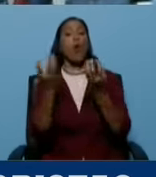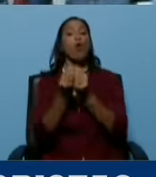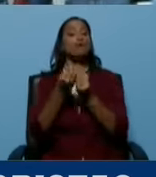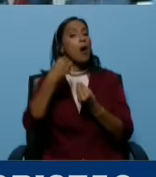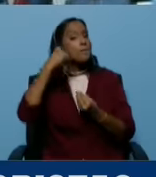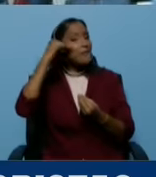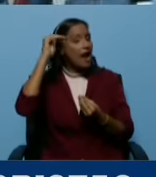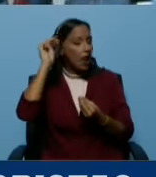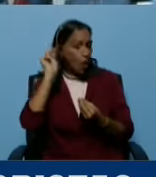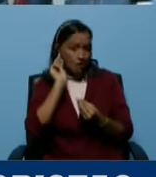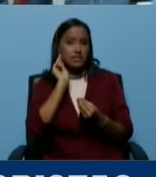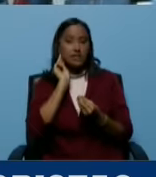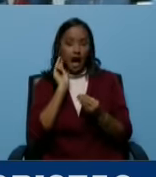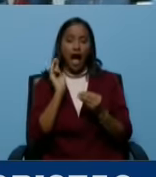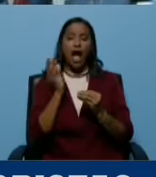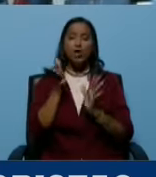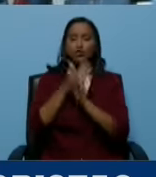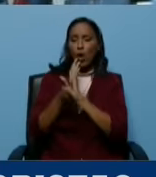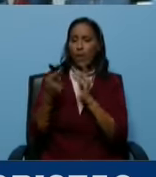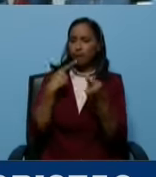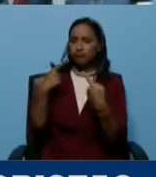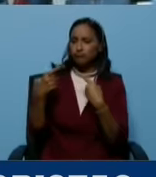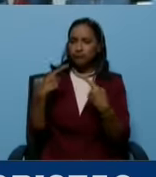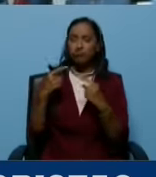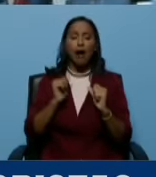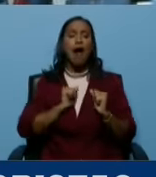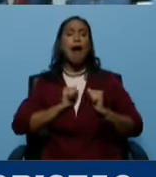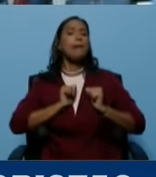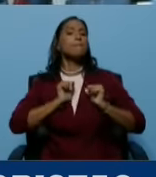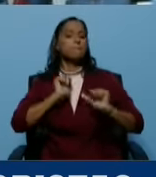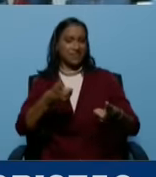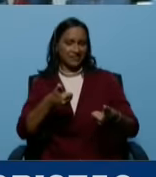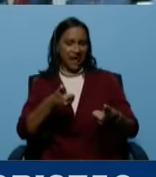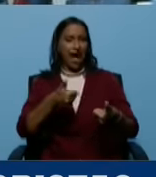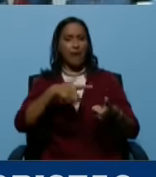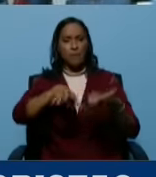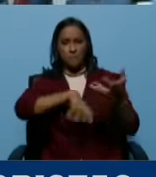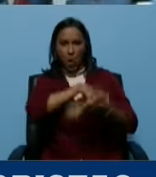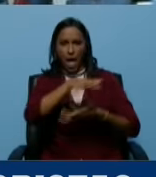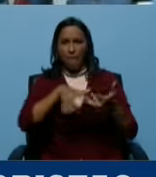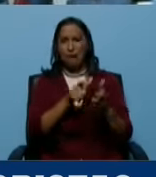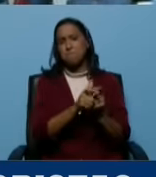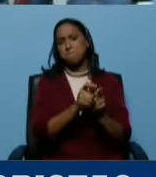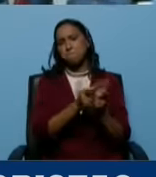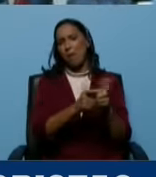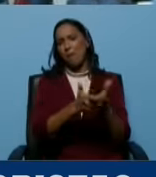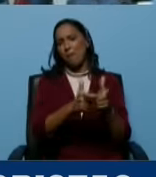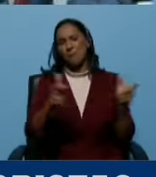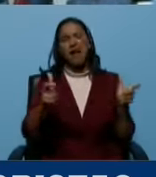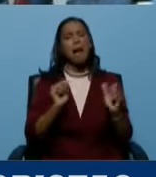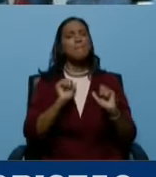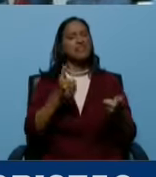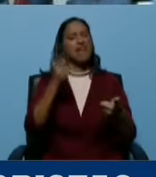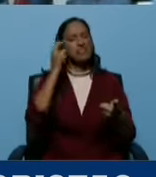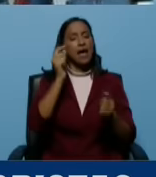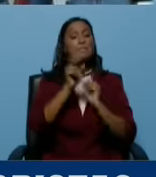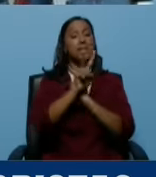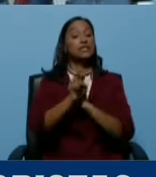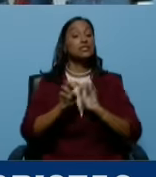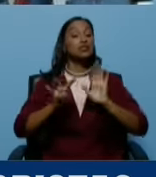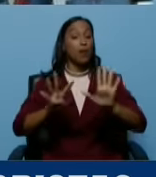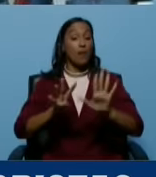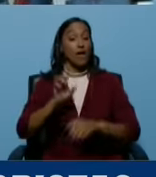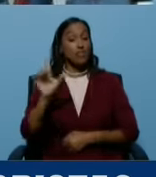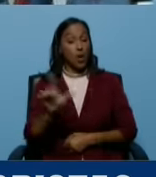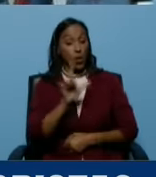para estas acciones que se desencadenaron a partir del día 29 de julio y